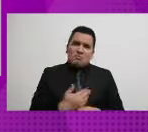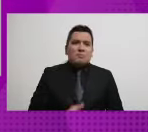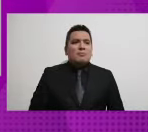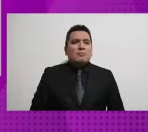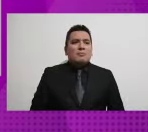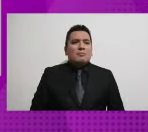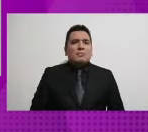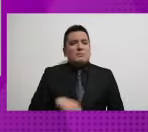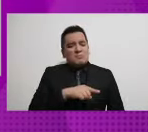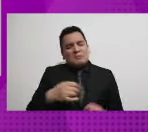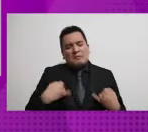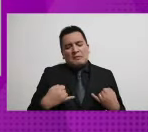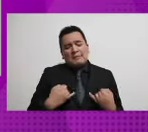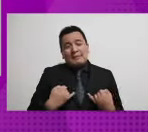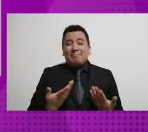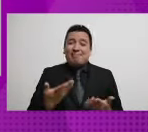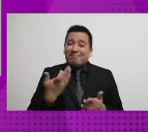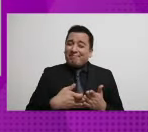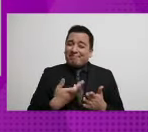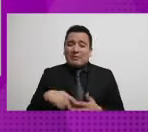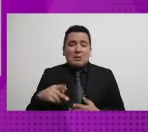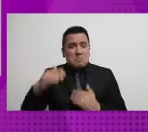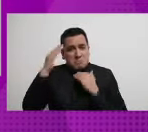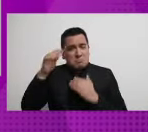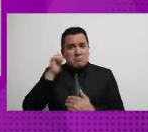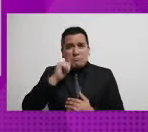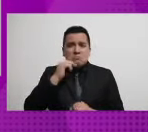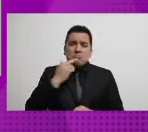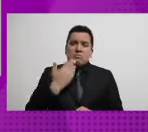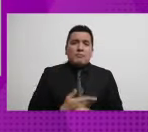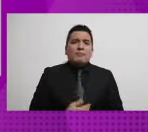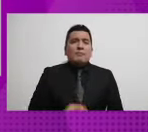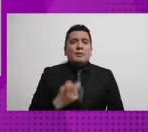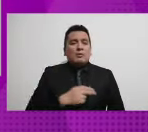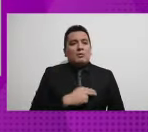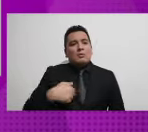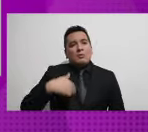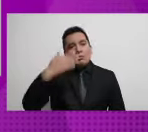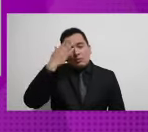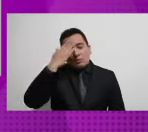muy responsables, más que el joven. Entonces, por eso